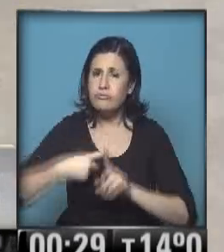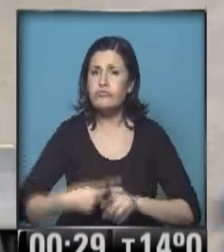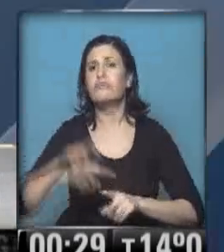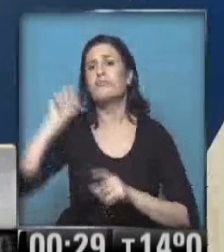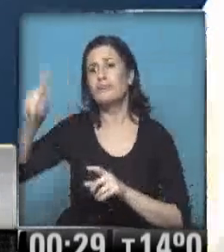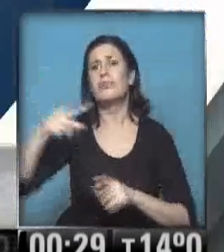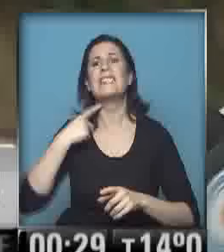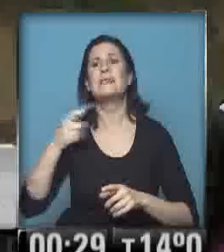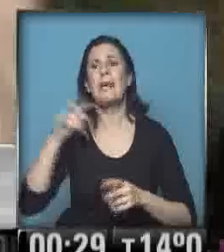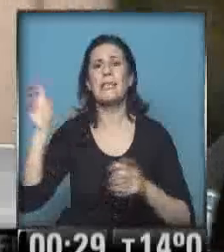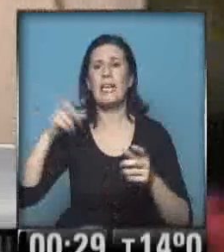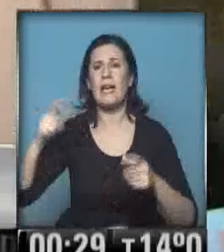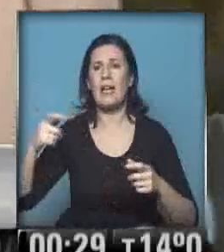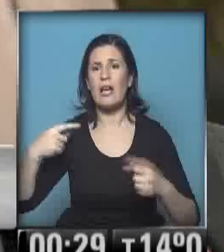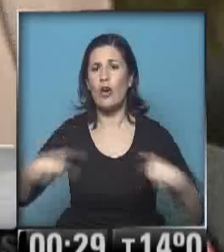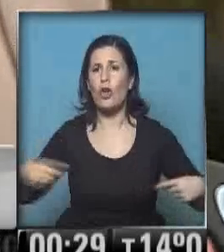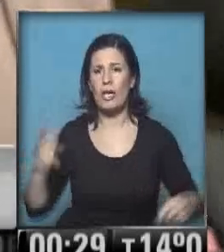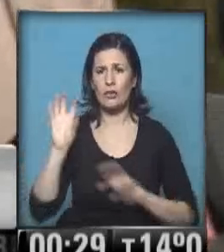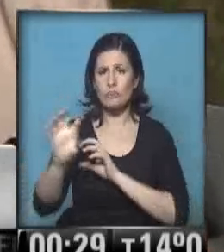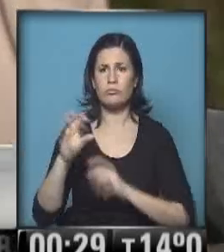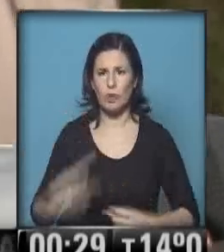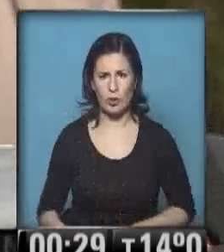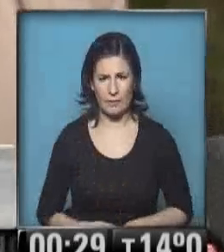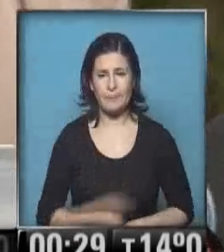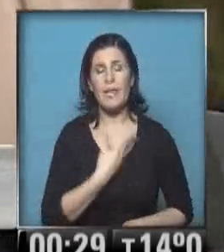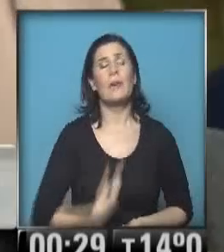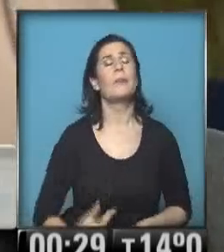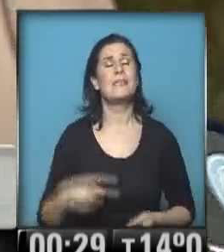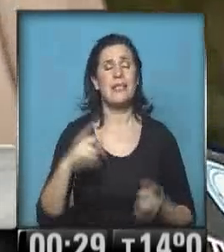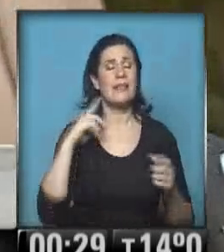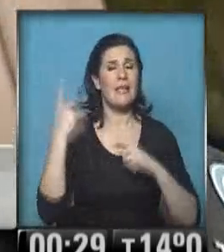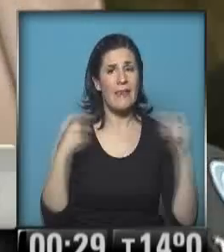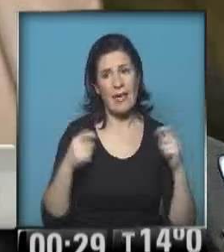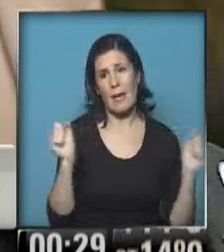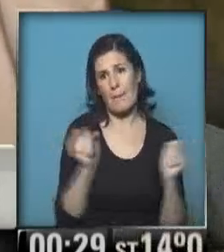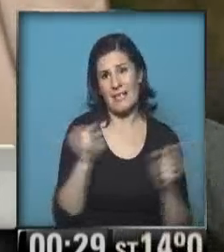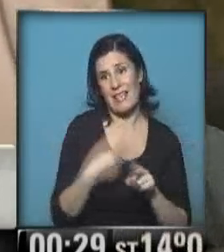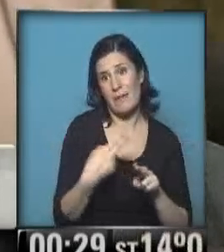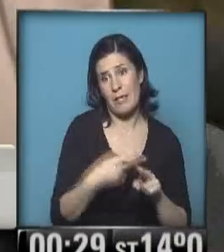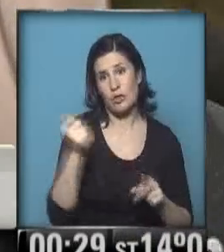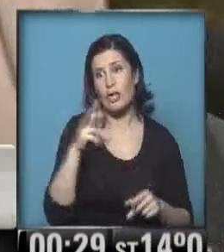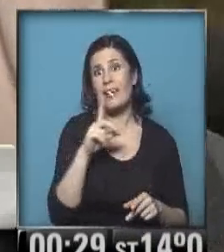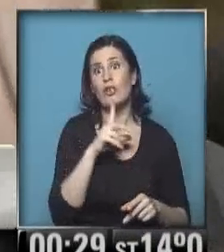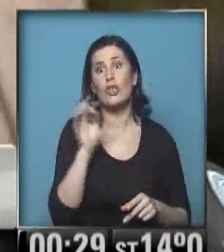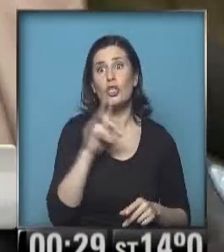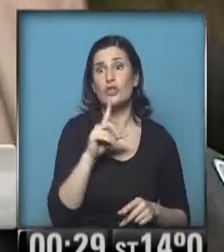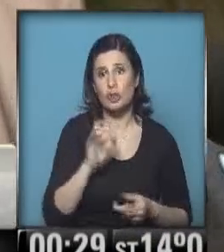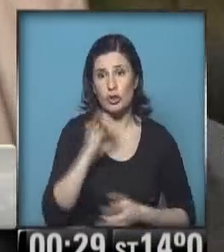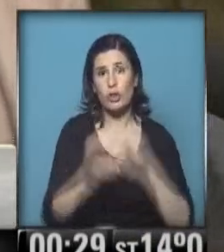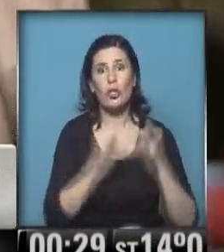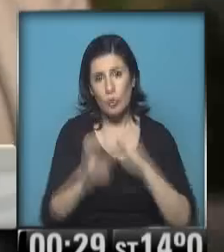España. La presidenta de Abuelas de Plaza de Mayo, Estela de Carlotto, respaldó el nuevo relevamiento,